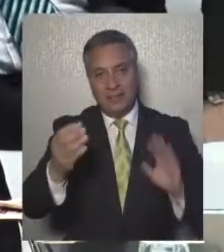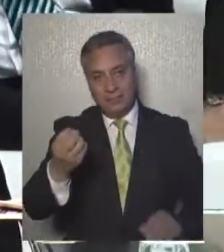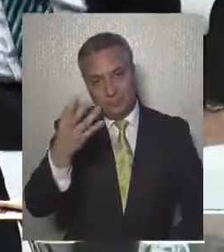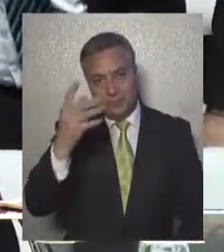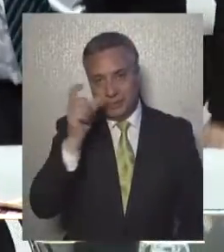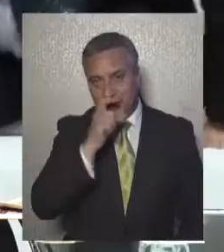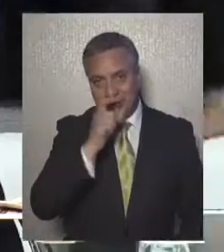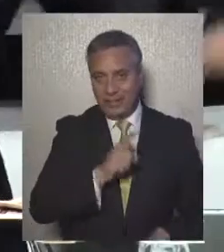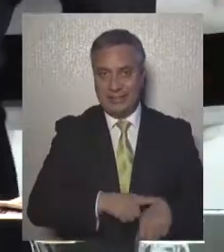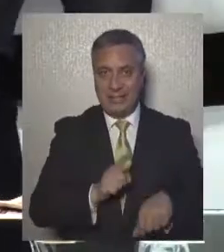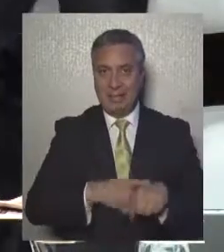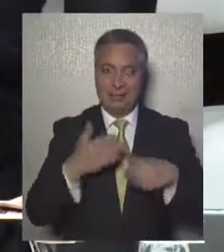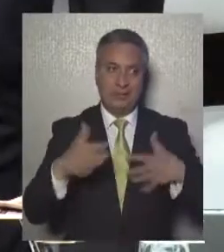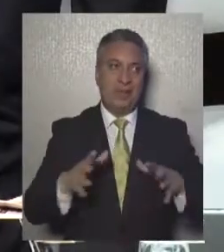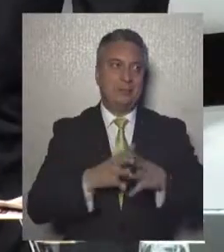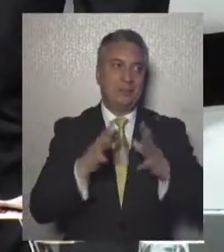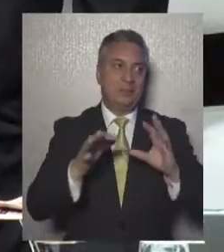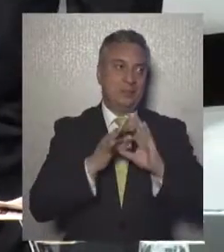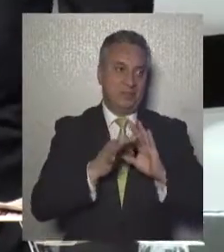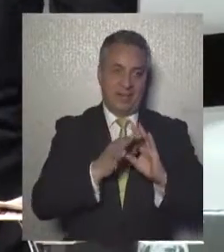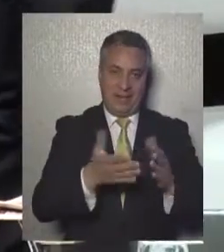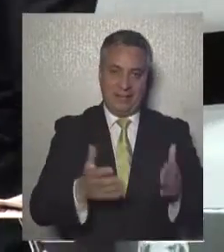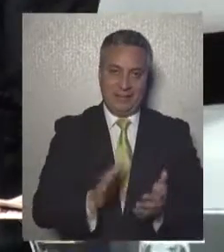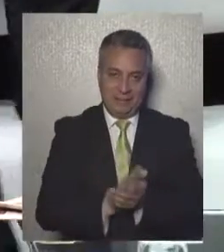Eduardo Vibrán.